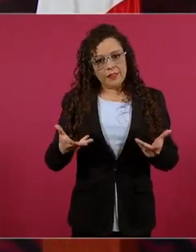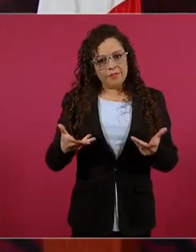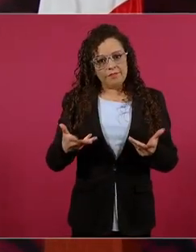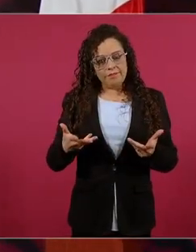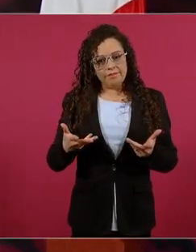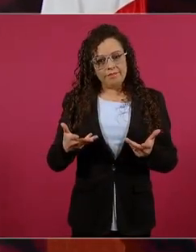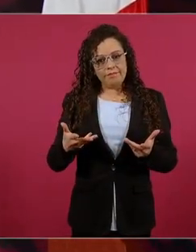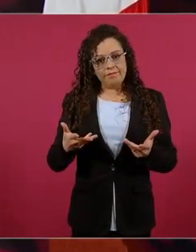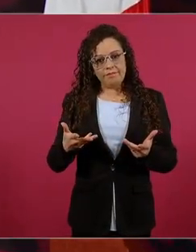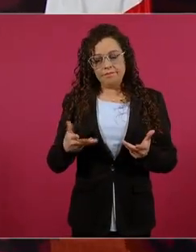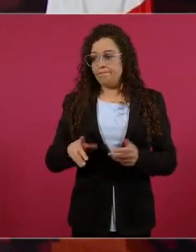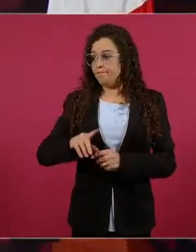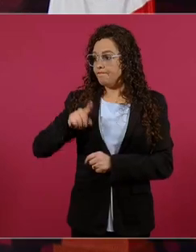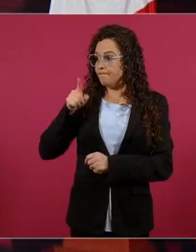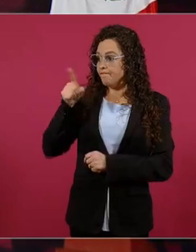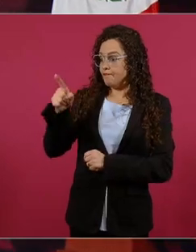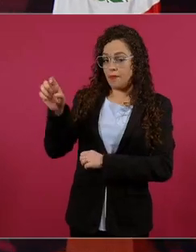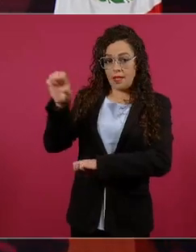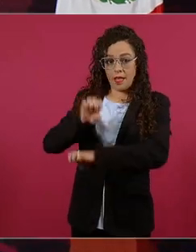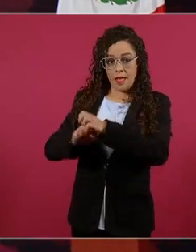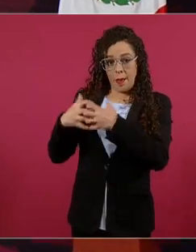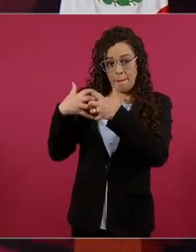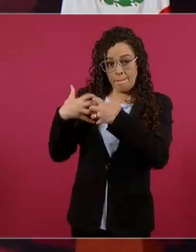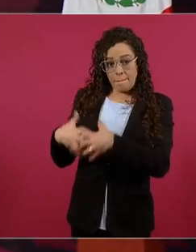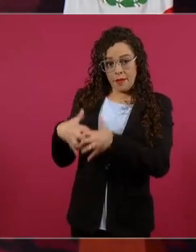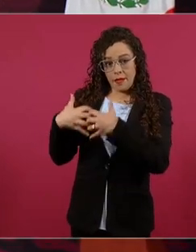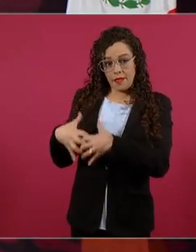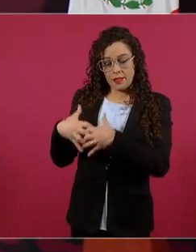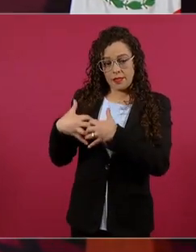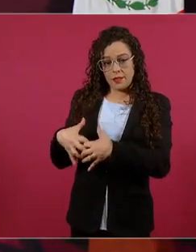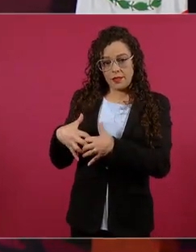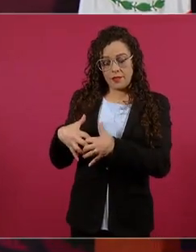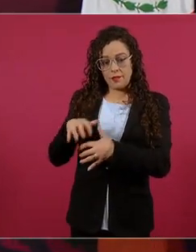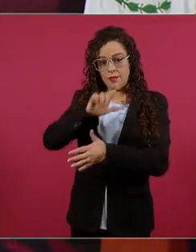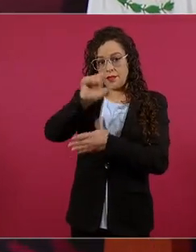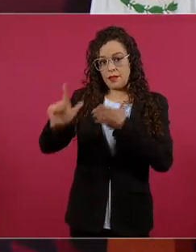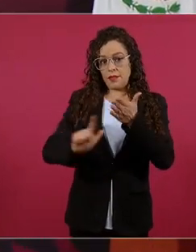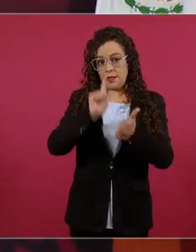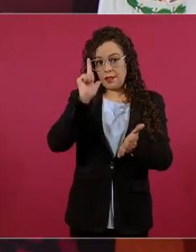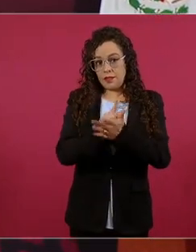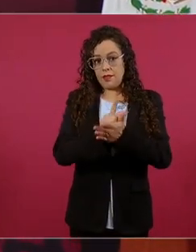que no respetan las leyes